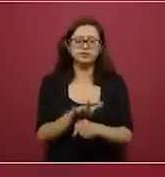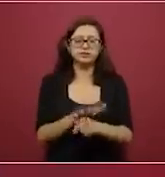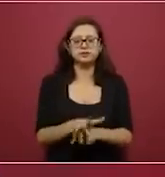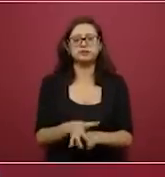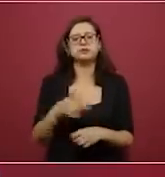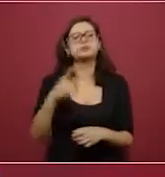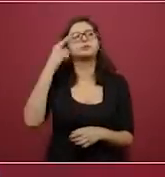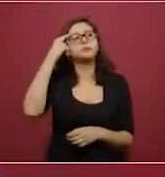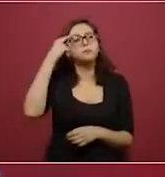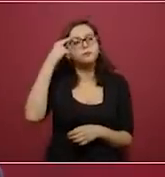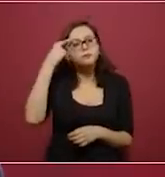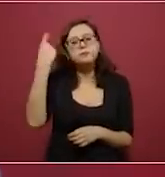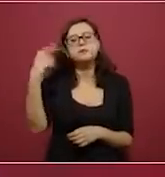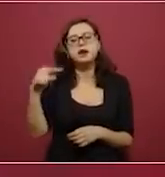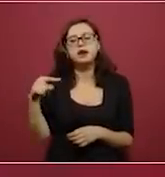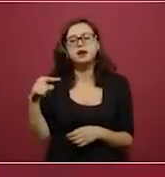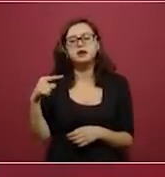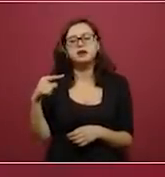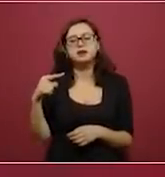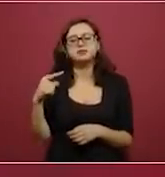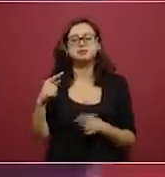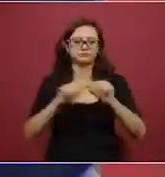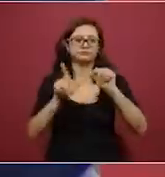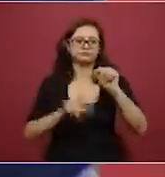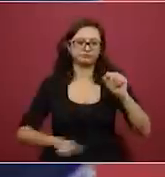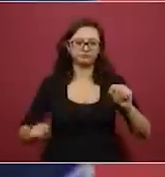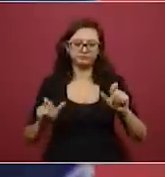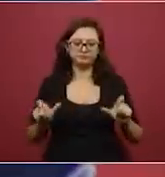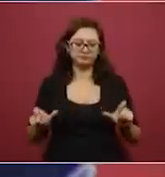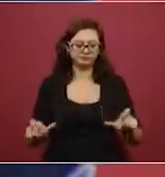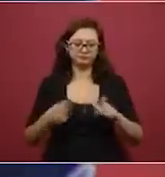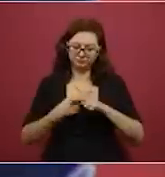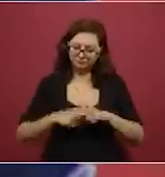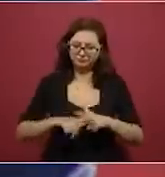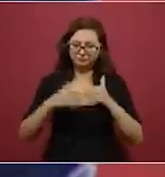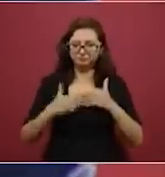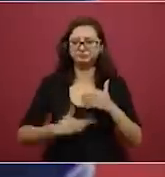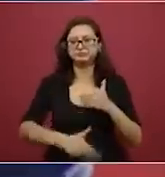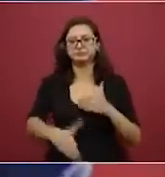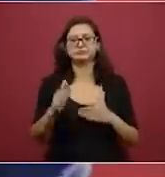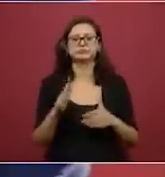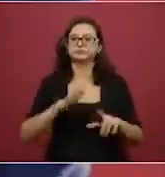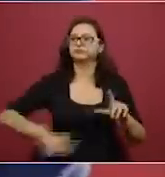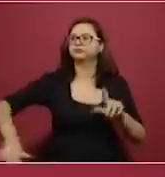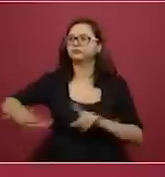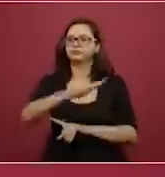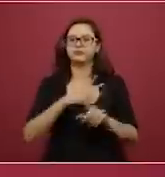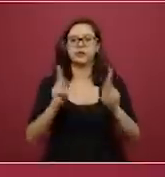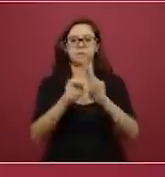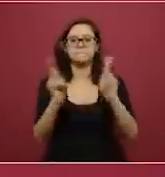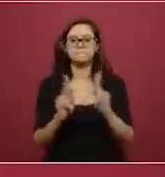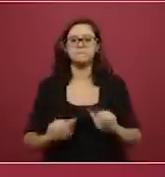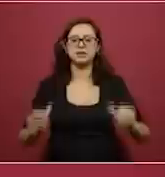tienes esta guardia nacional y garantizar la paz y la tranquilidad